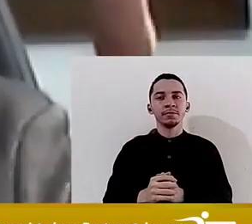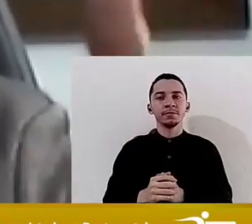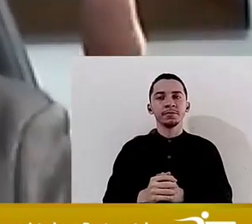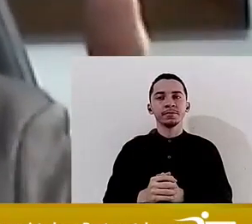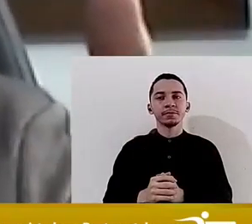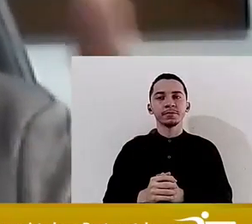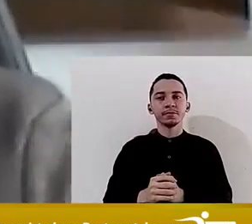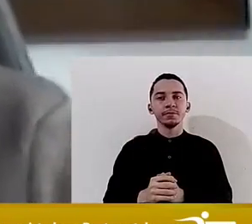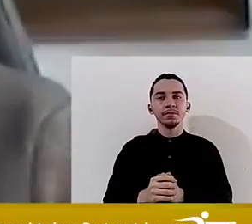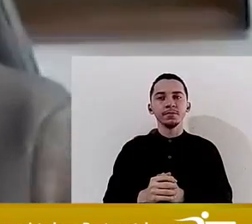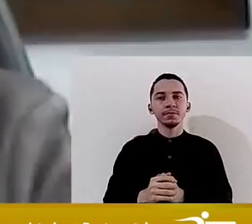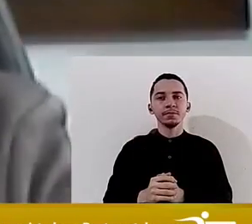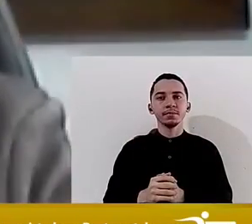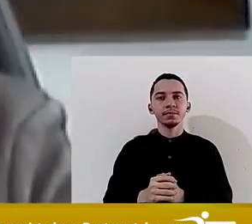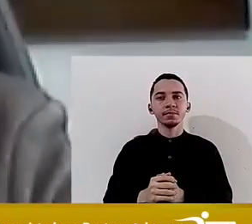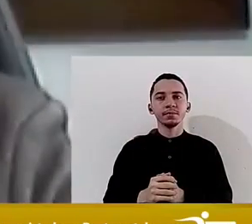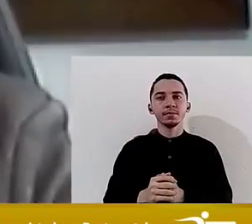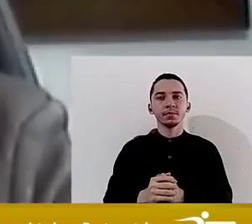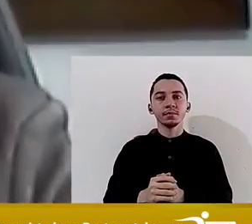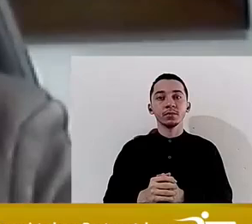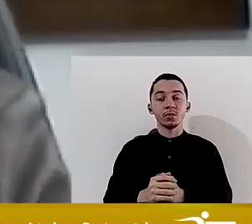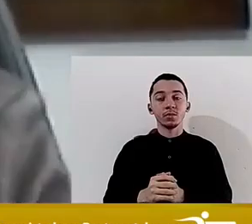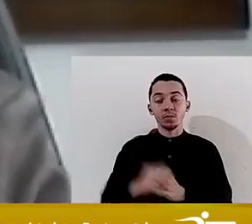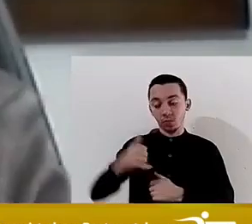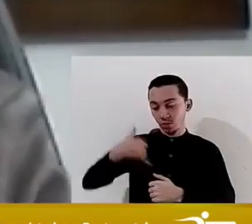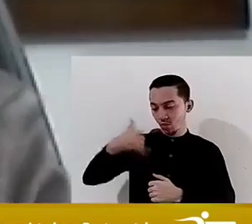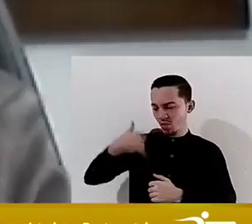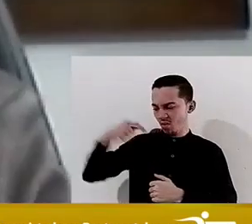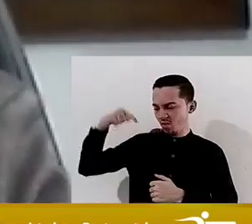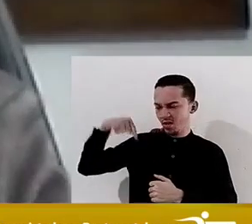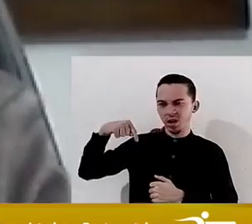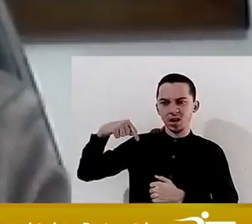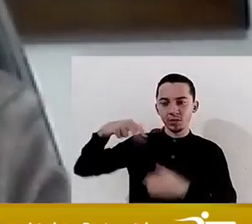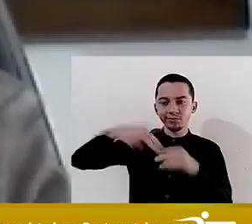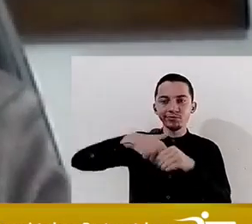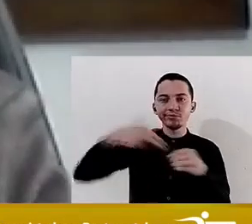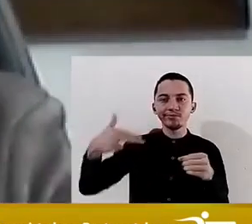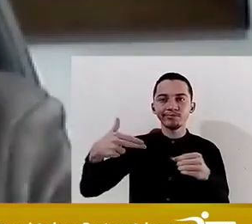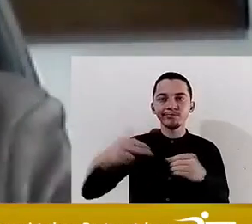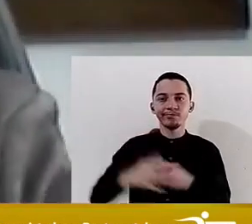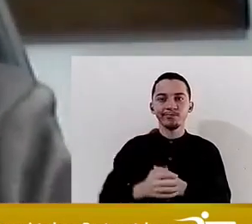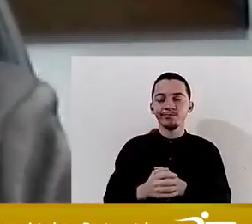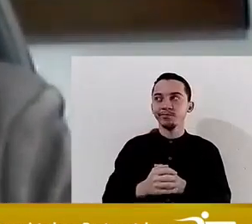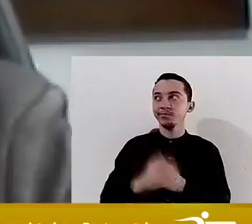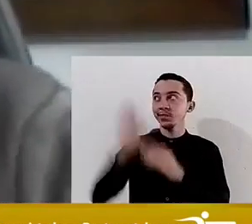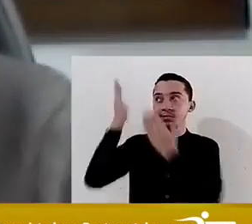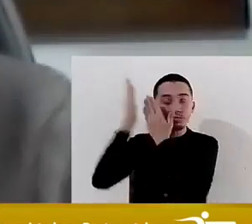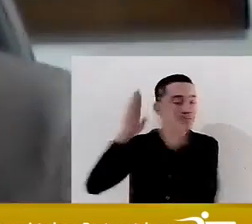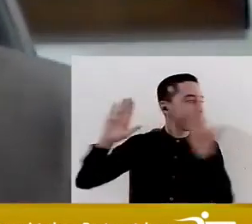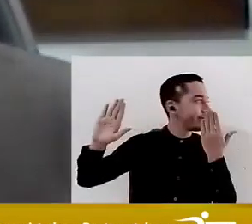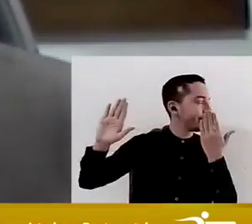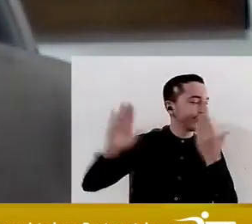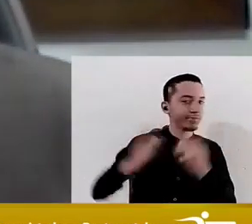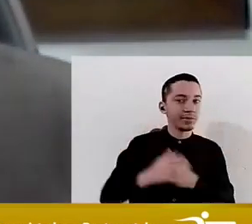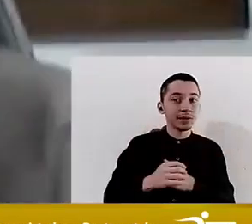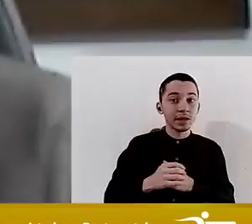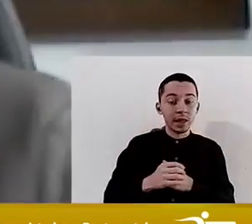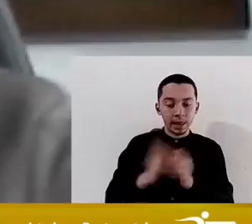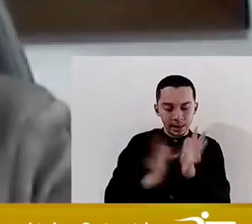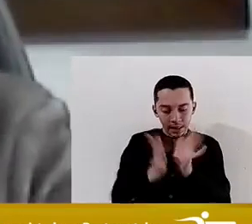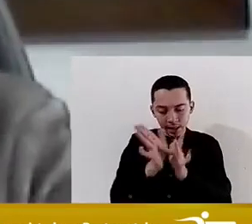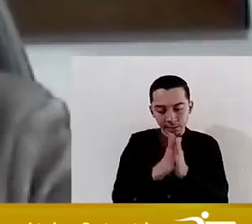jóvenes descarriados o por los jóvenes que se fueron atrás. Lo que la Biblia llama débiles en la